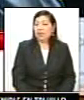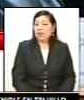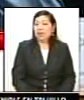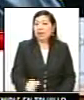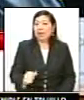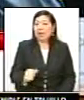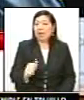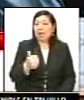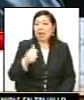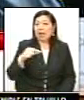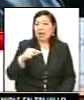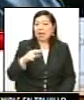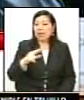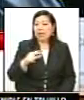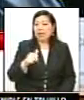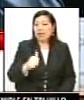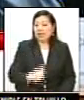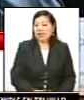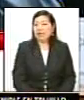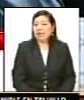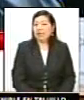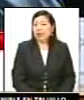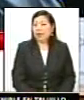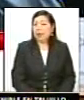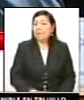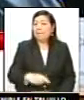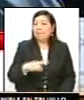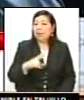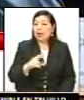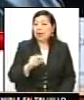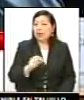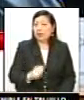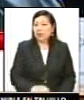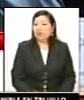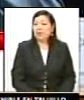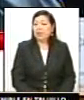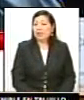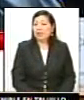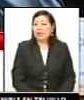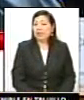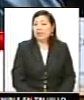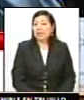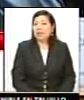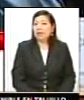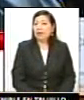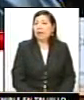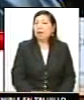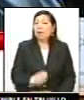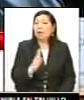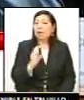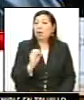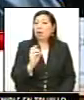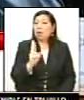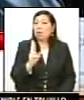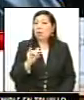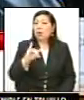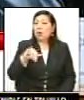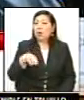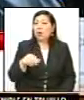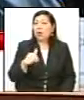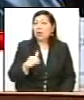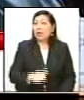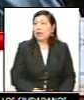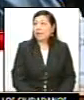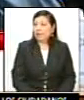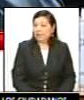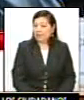Silvia Angélica Maldonado Álvarez, Carlos Enrique Noriega Astucuri, Jorge Luis Borja Villón, Alfredo Maximilian